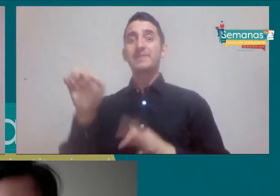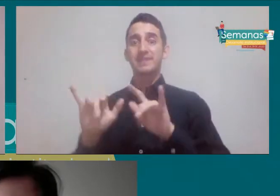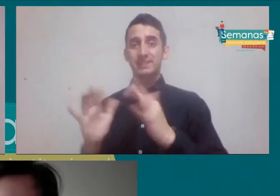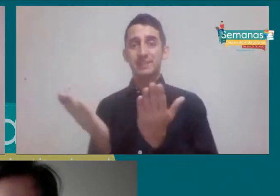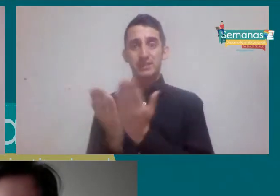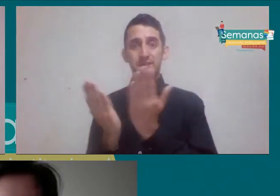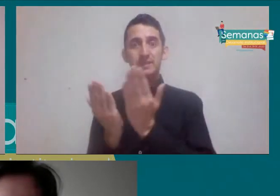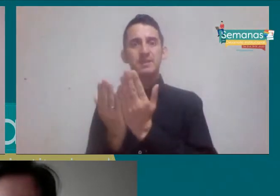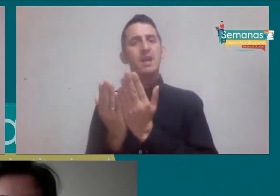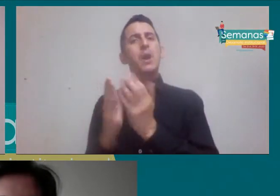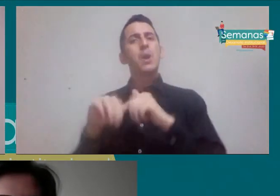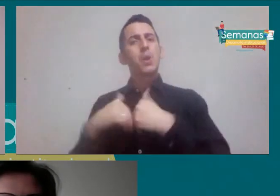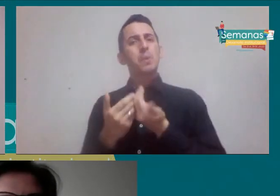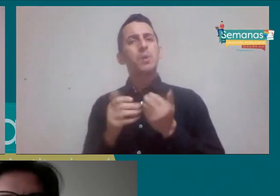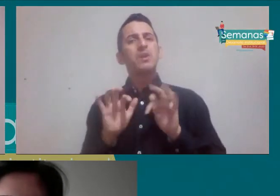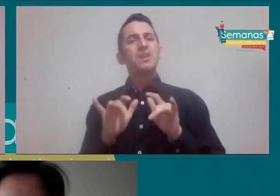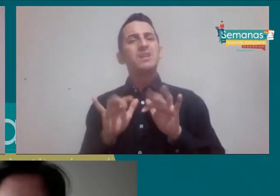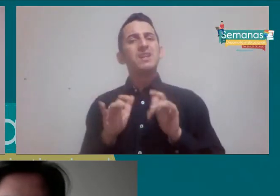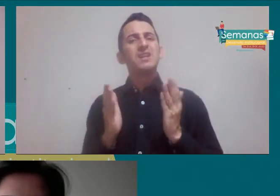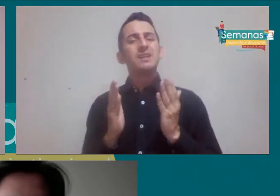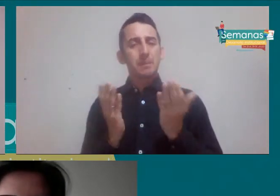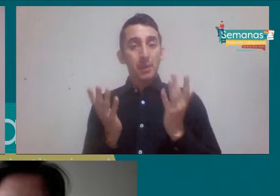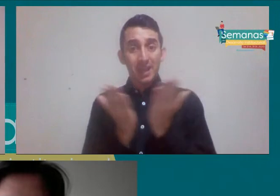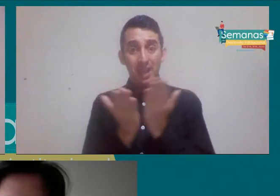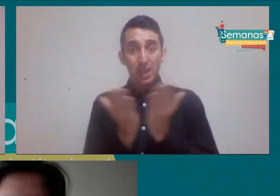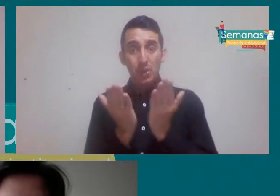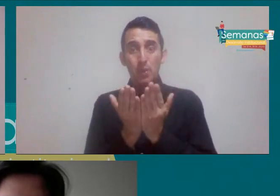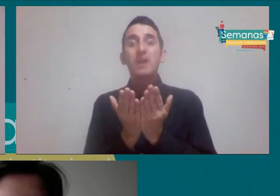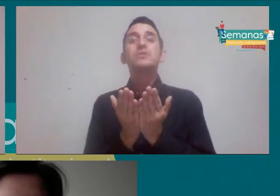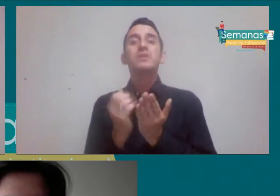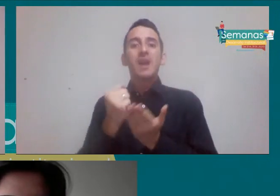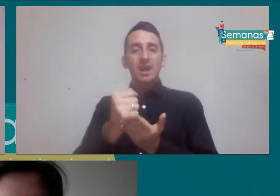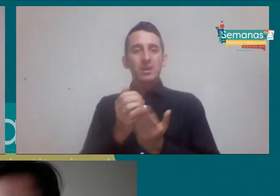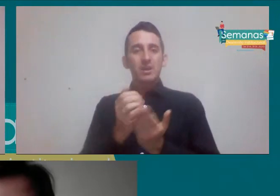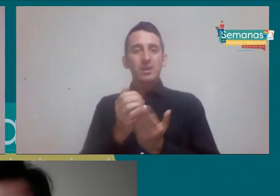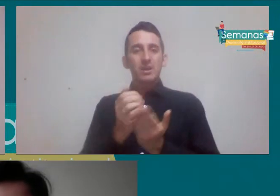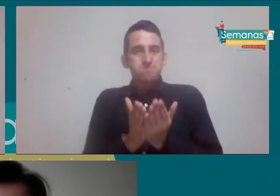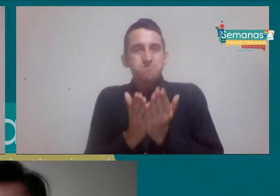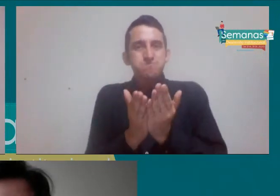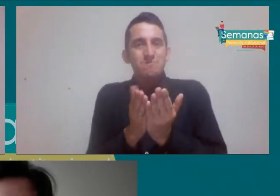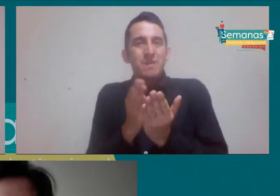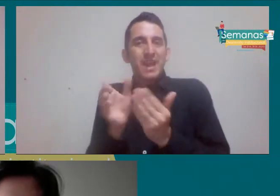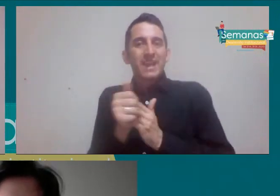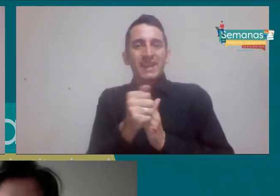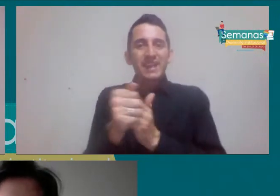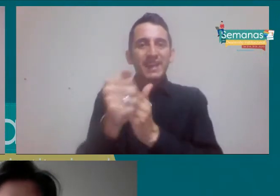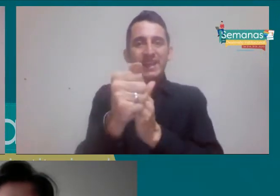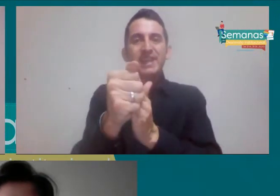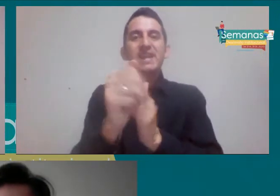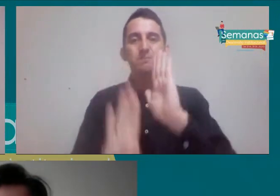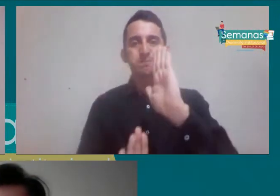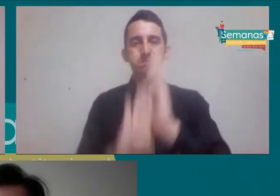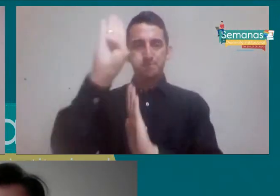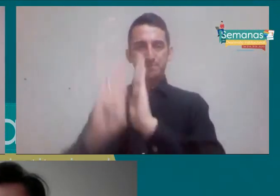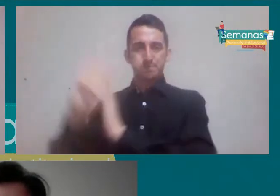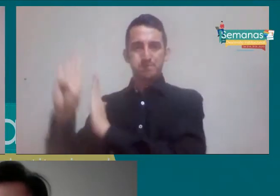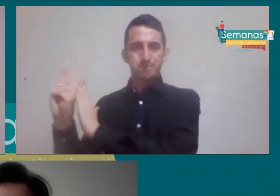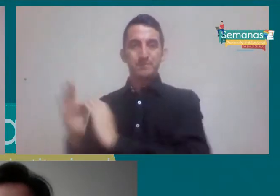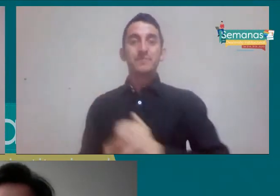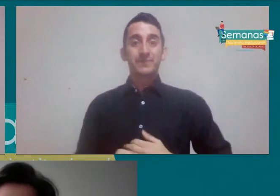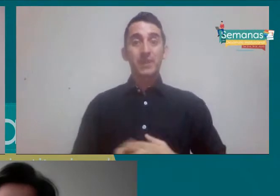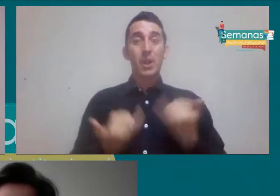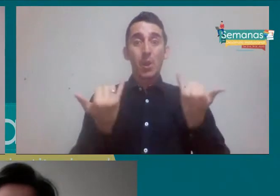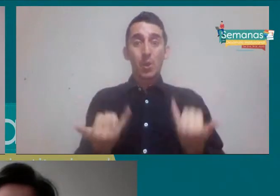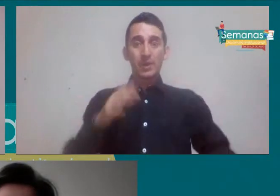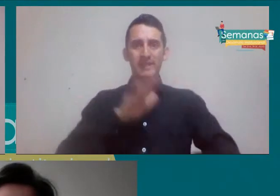la educación es el camino para sacar a Boyacá adelante, Juan Diego. ¿Qué tal el balance de estas jornadas? Esta tarde tenemos la calculadora humana, de verdad